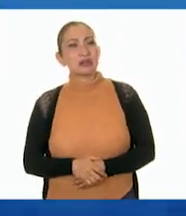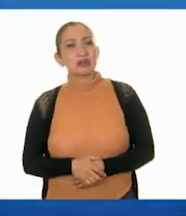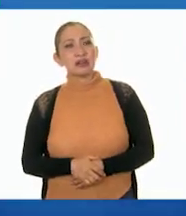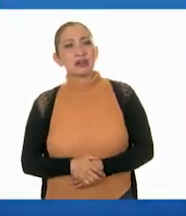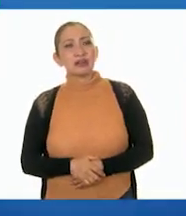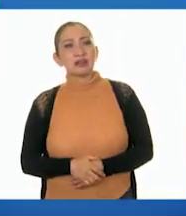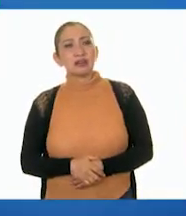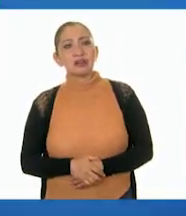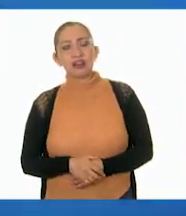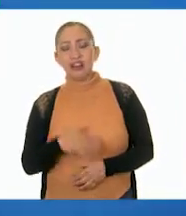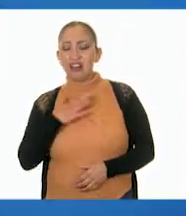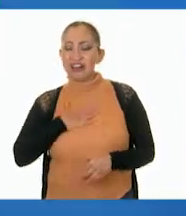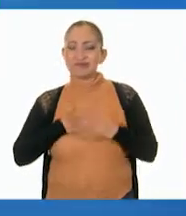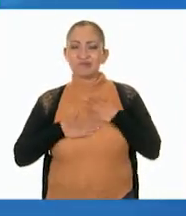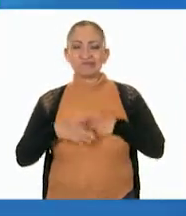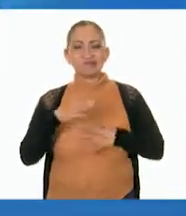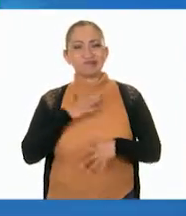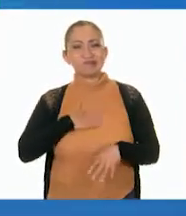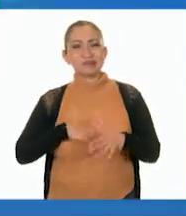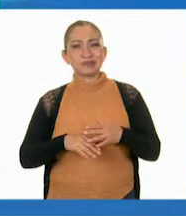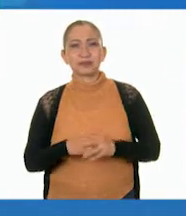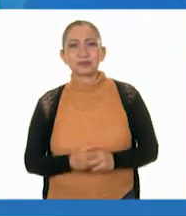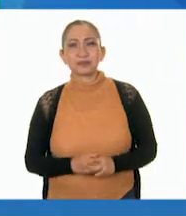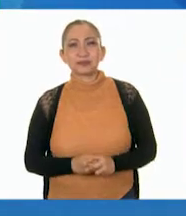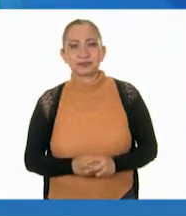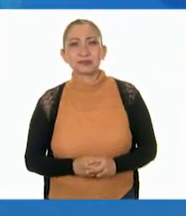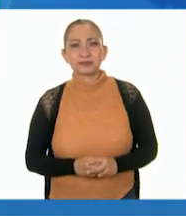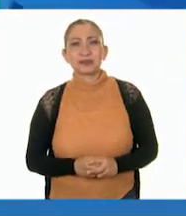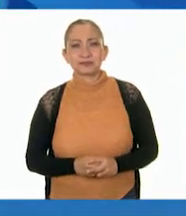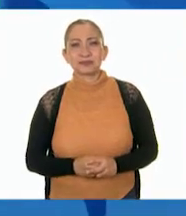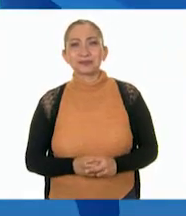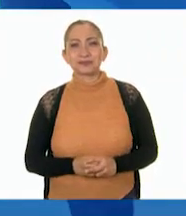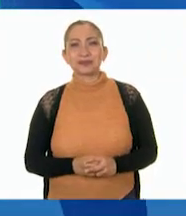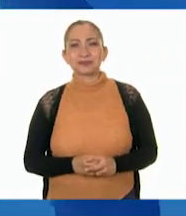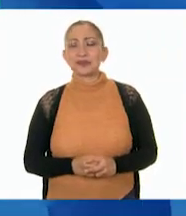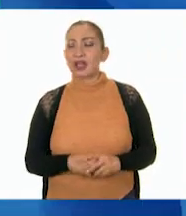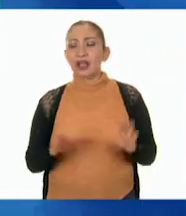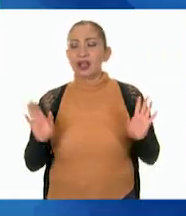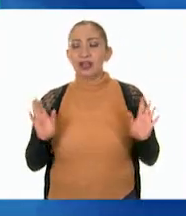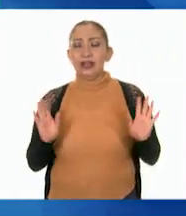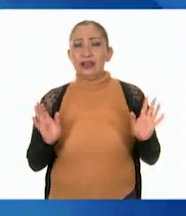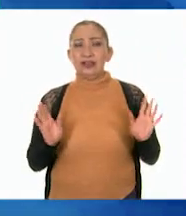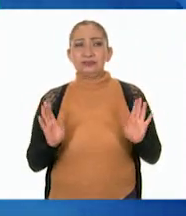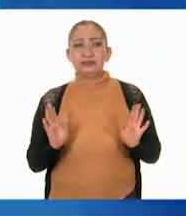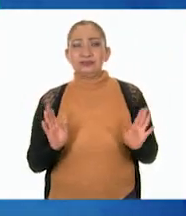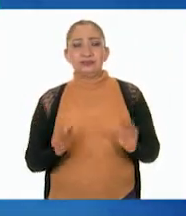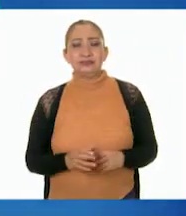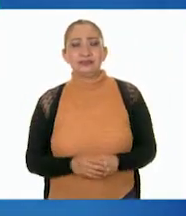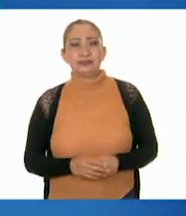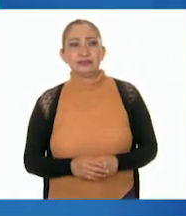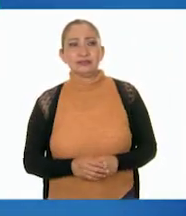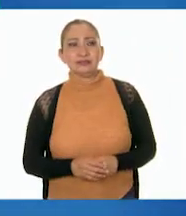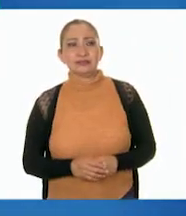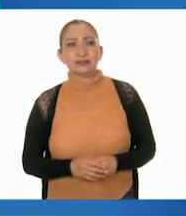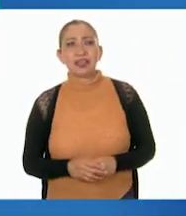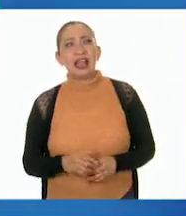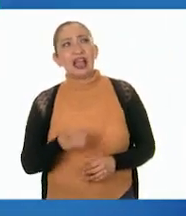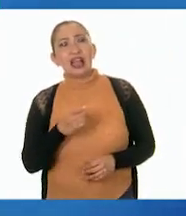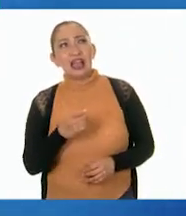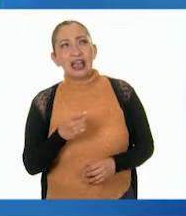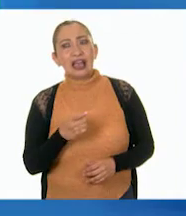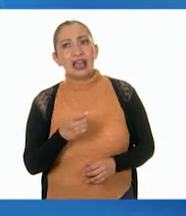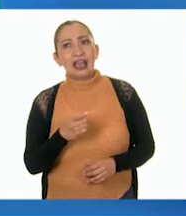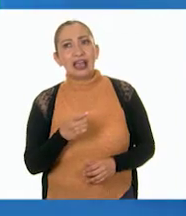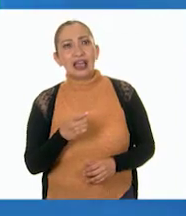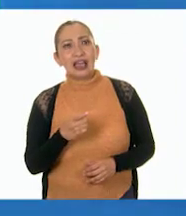¡Ay, ay! ¡Ay! Dijo, no, no, no. Pero iba a decir algo, pero